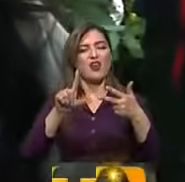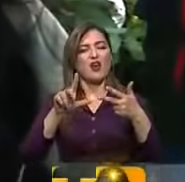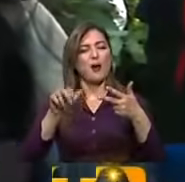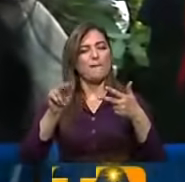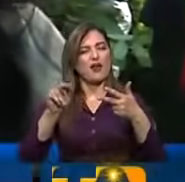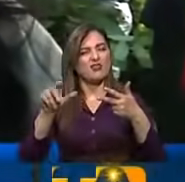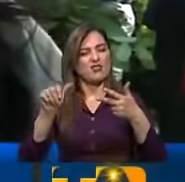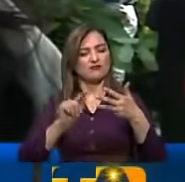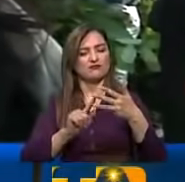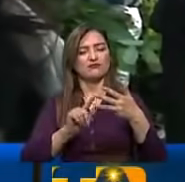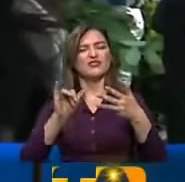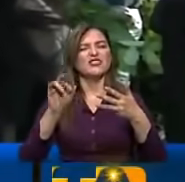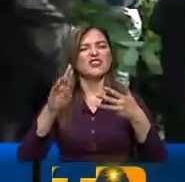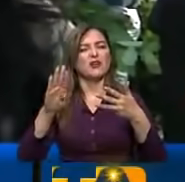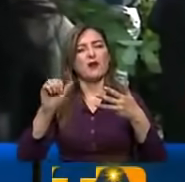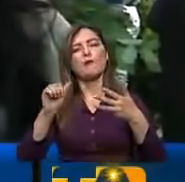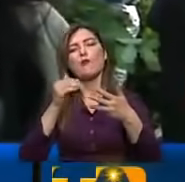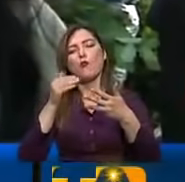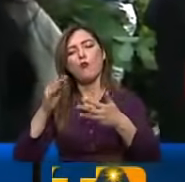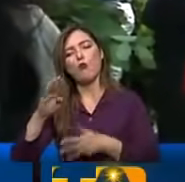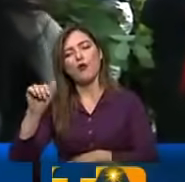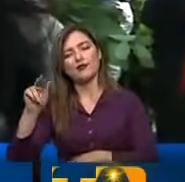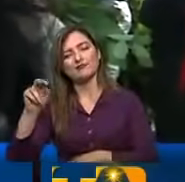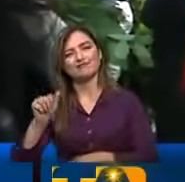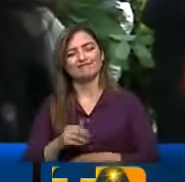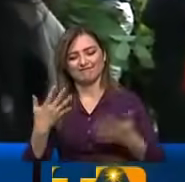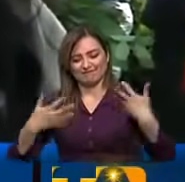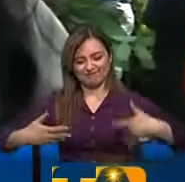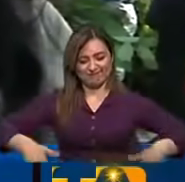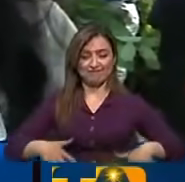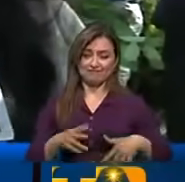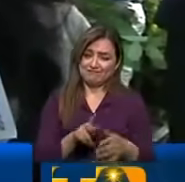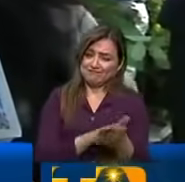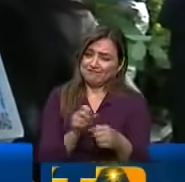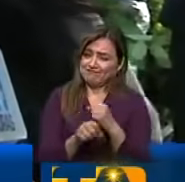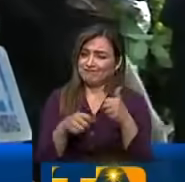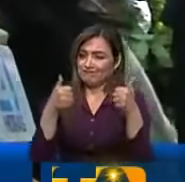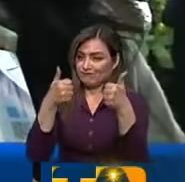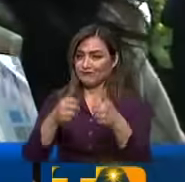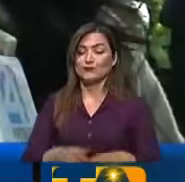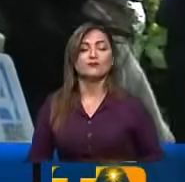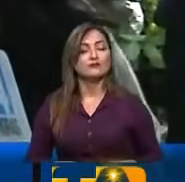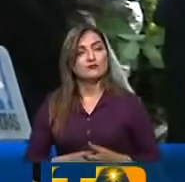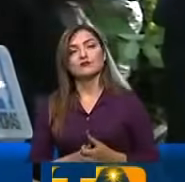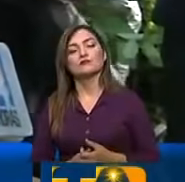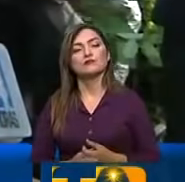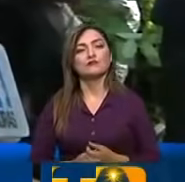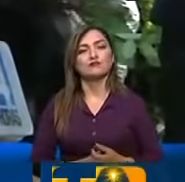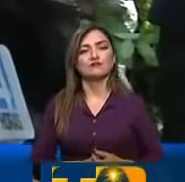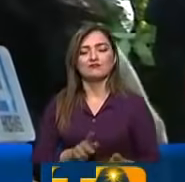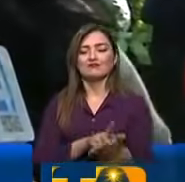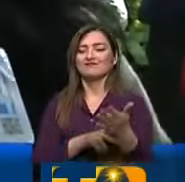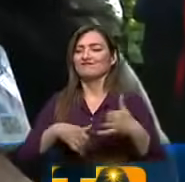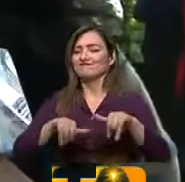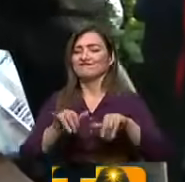que es por costumbre bañarse con baños de agua dulce para que les vaya bien en todo el año. Entonces, por eso, para preservar la